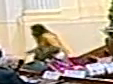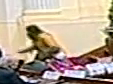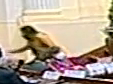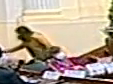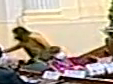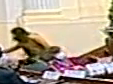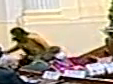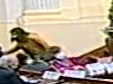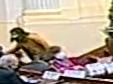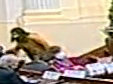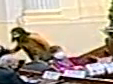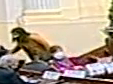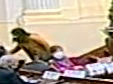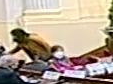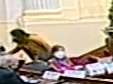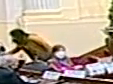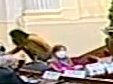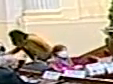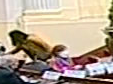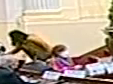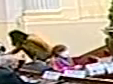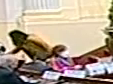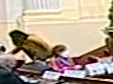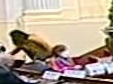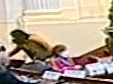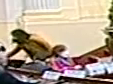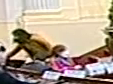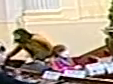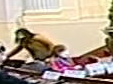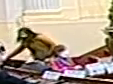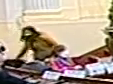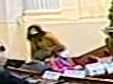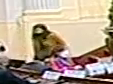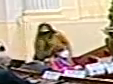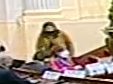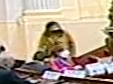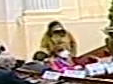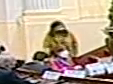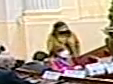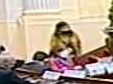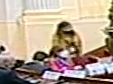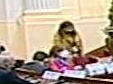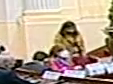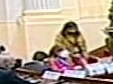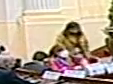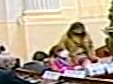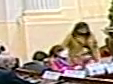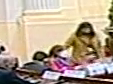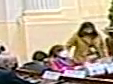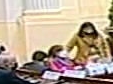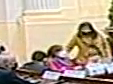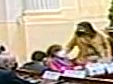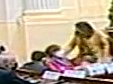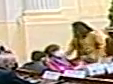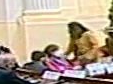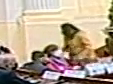de Estado. Como no puede ser de otra manera, esta norma parte